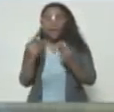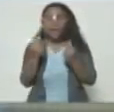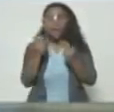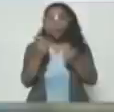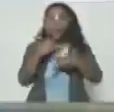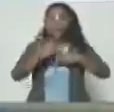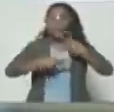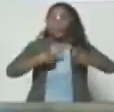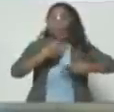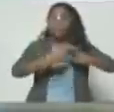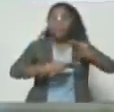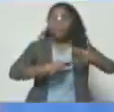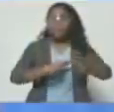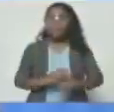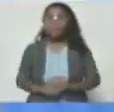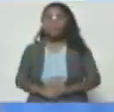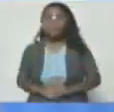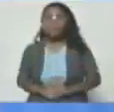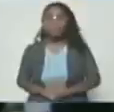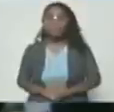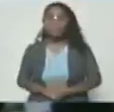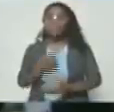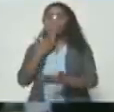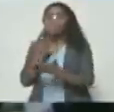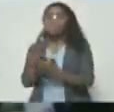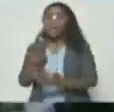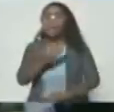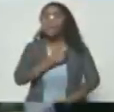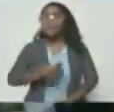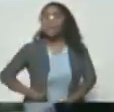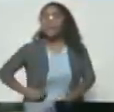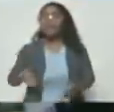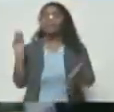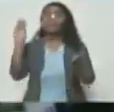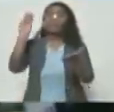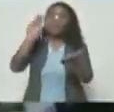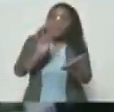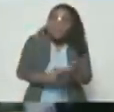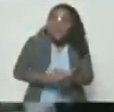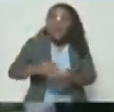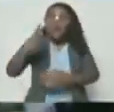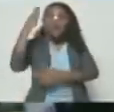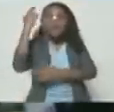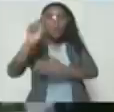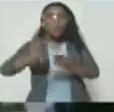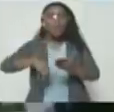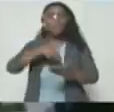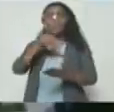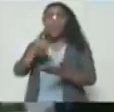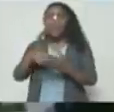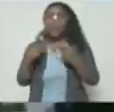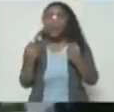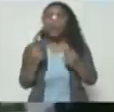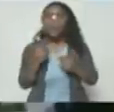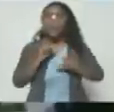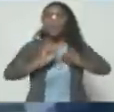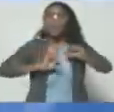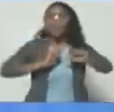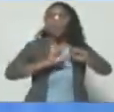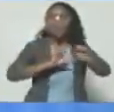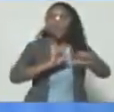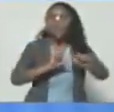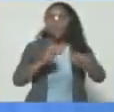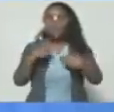Productiva. Nos ha pedido el presidente restablecer el Consejo Nacional de Economía Productiva.